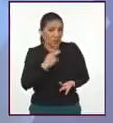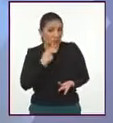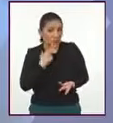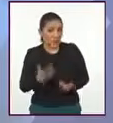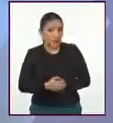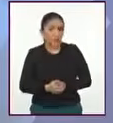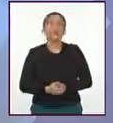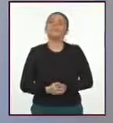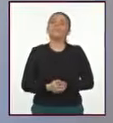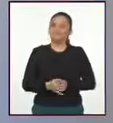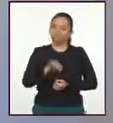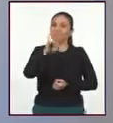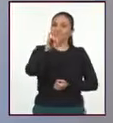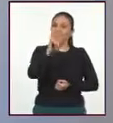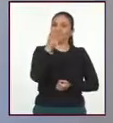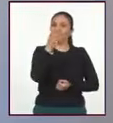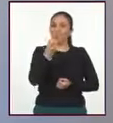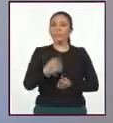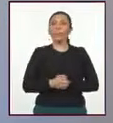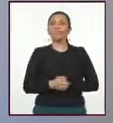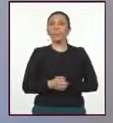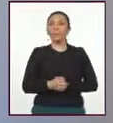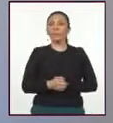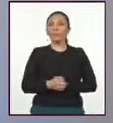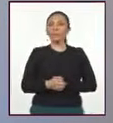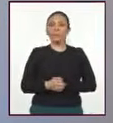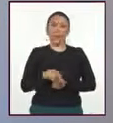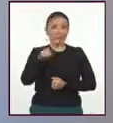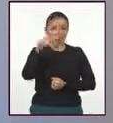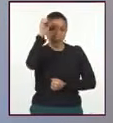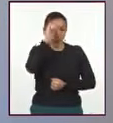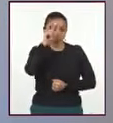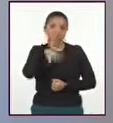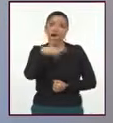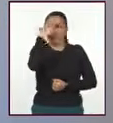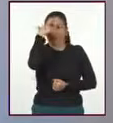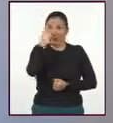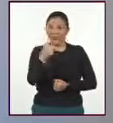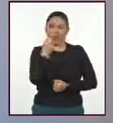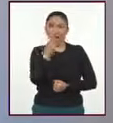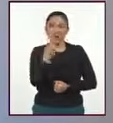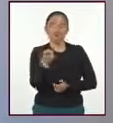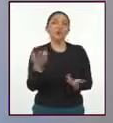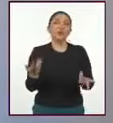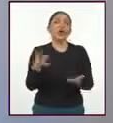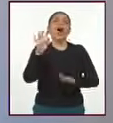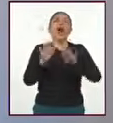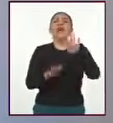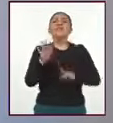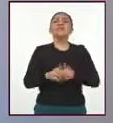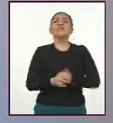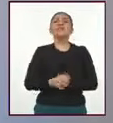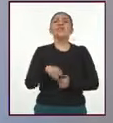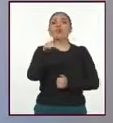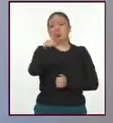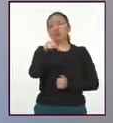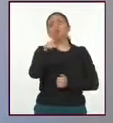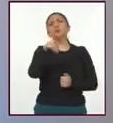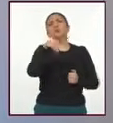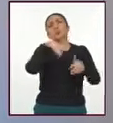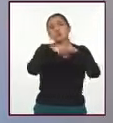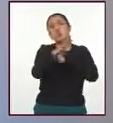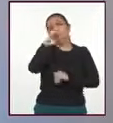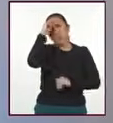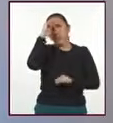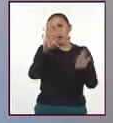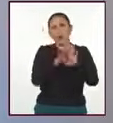Sí, justamente me parece un comentario súper acertado de decir, porque hay veces que uno llega a dudarlo de cómo acompañar a